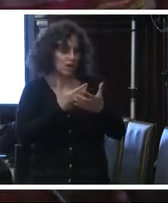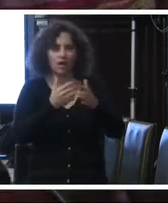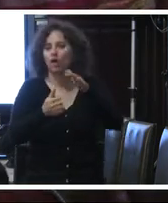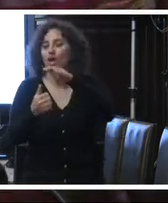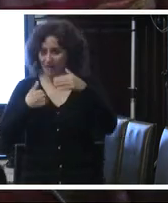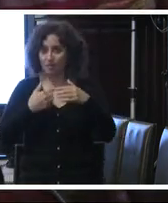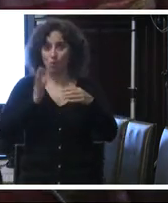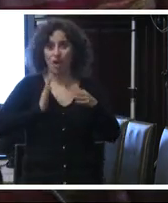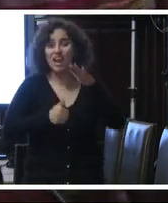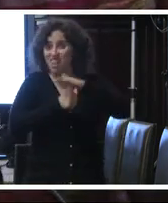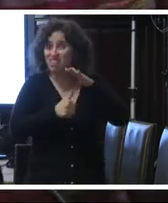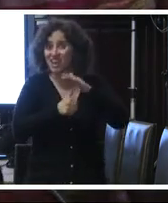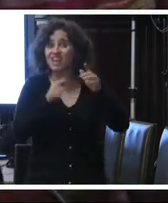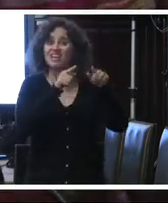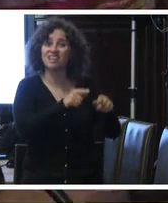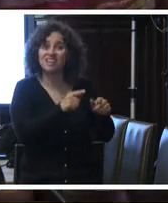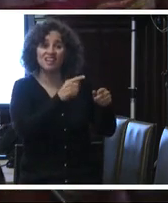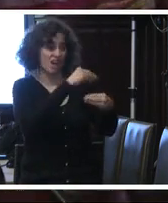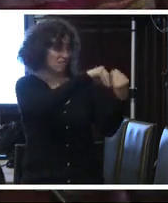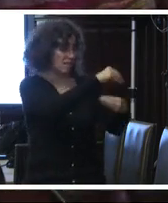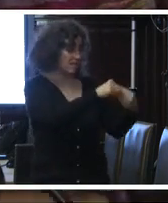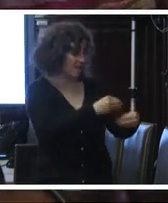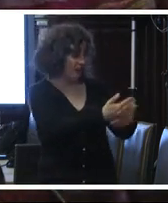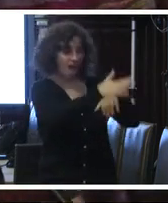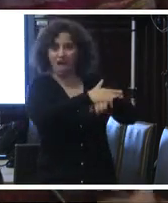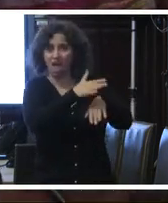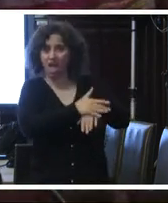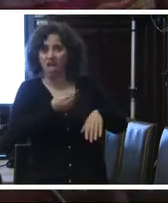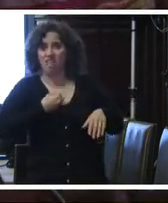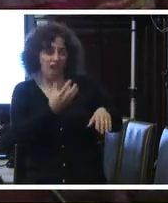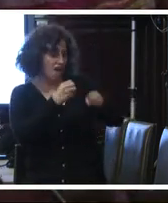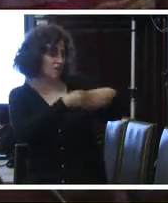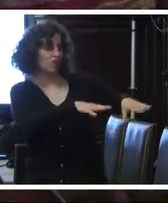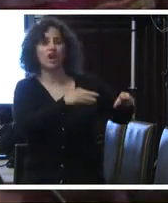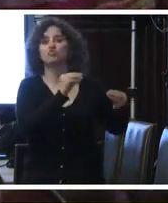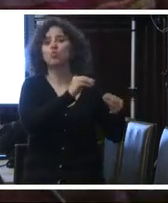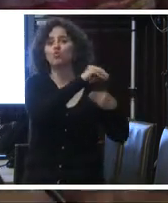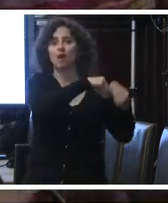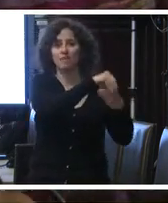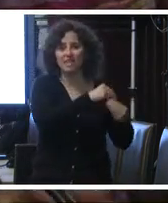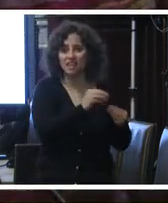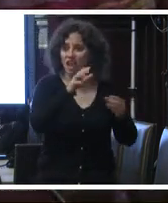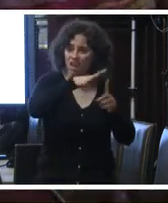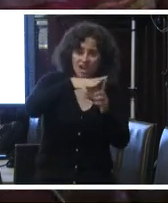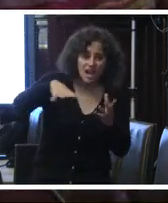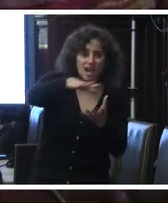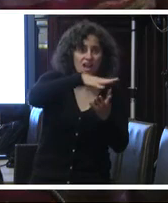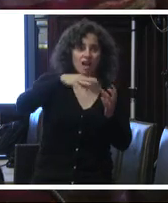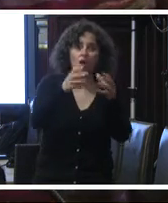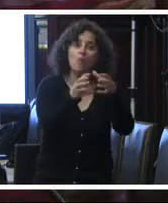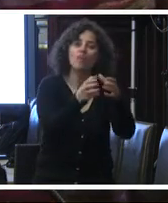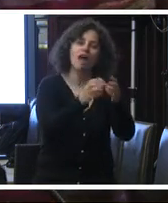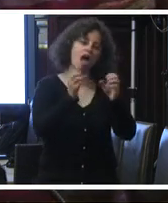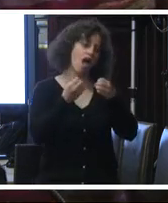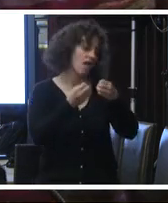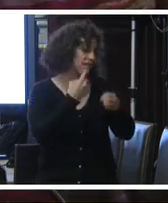el motivo que están siendo procesadas, más bien son culpadas de haber dejado a la familia expuesta, a los hijos, a las